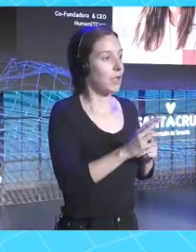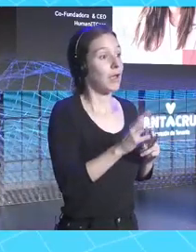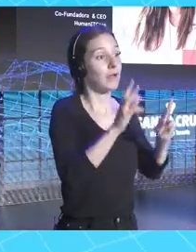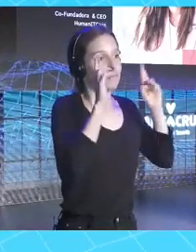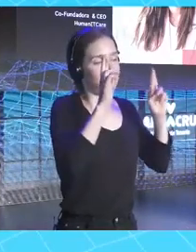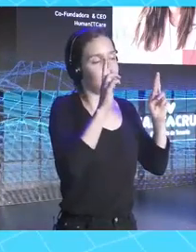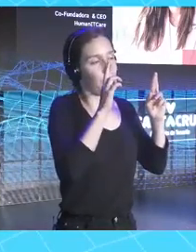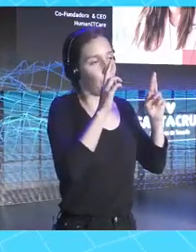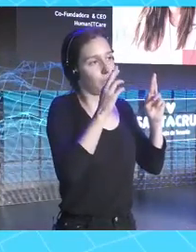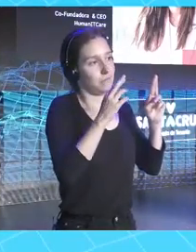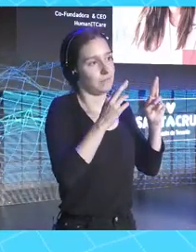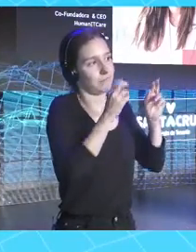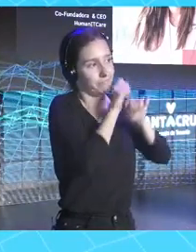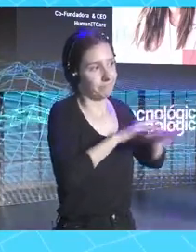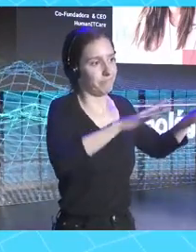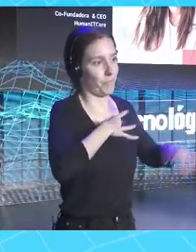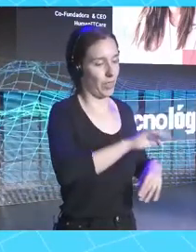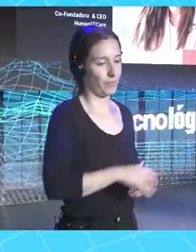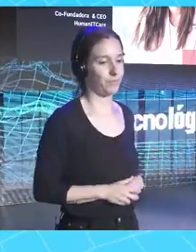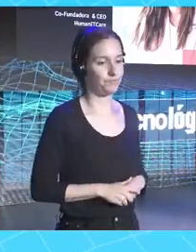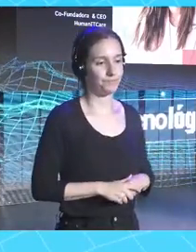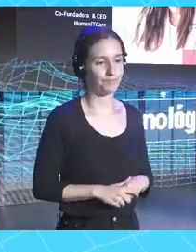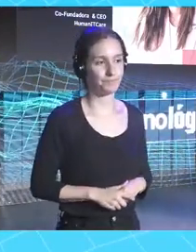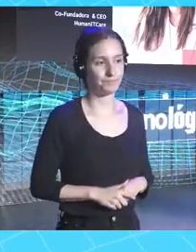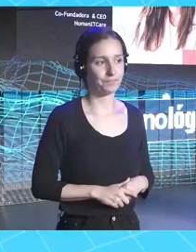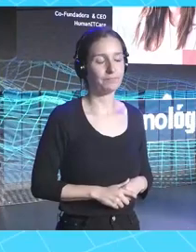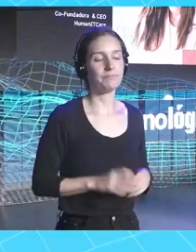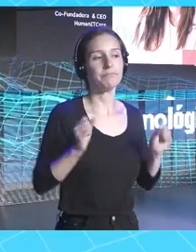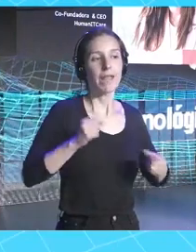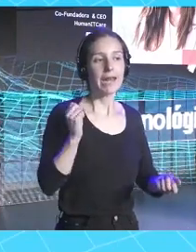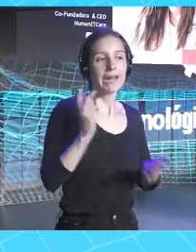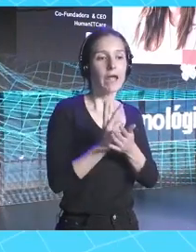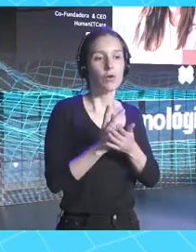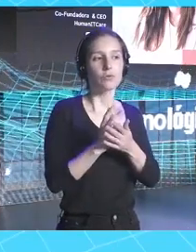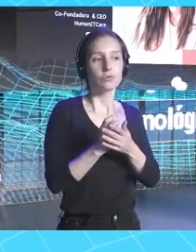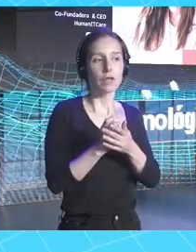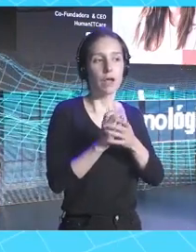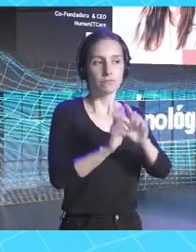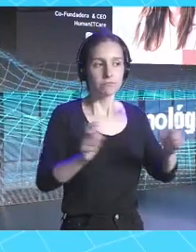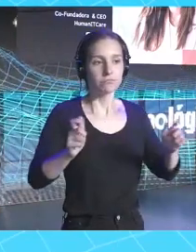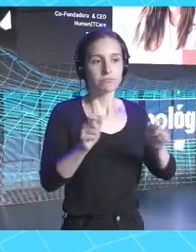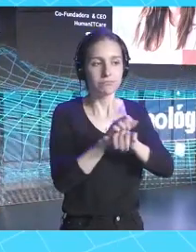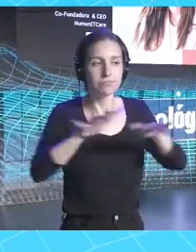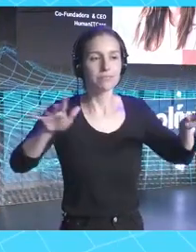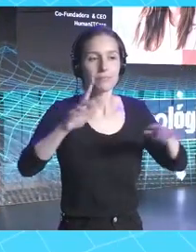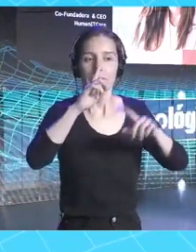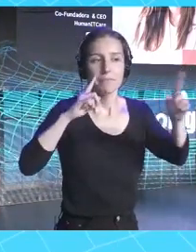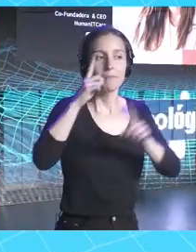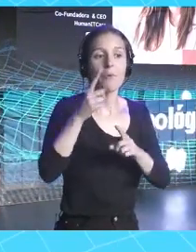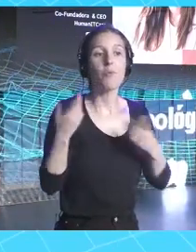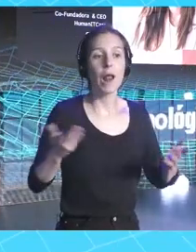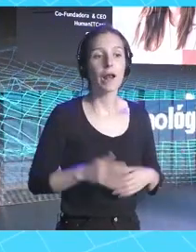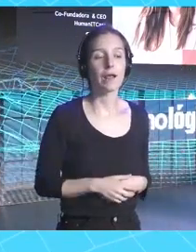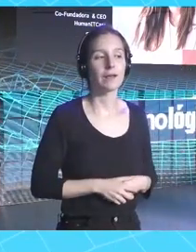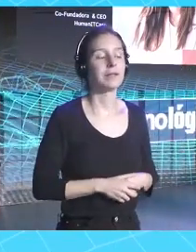sentido retos de crecimiento para el próximo año a ver